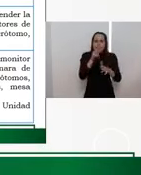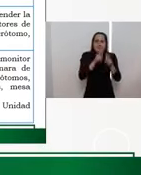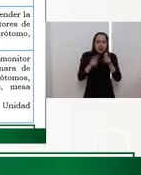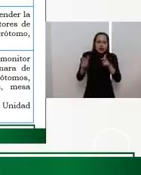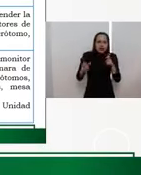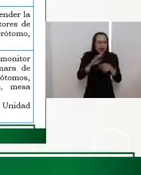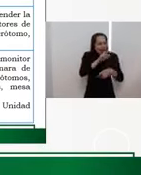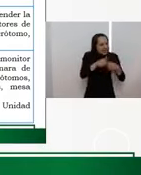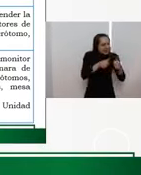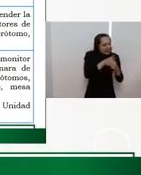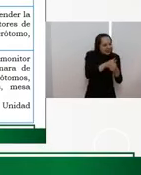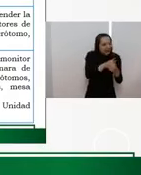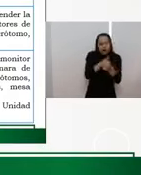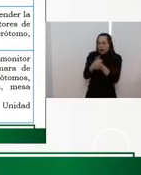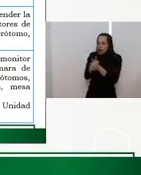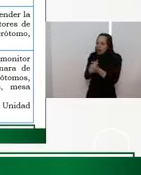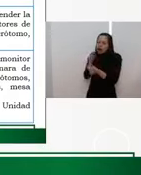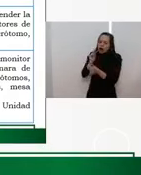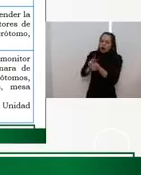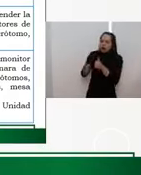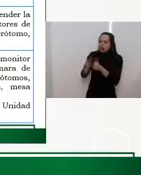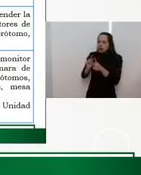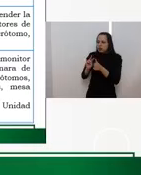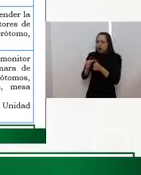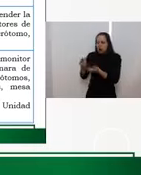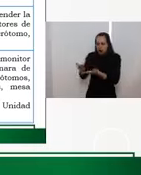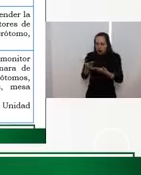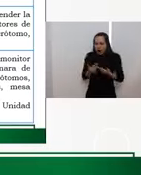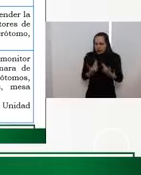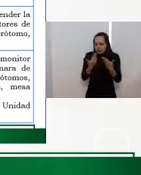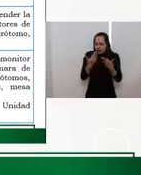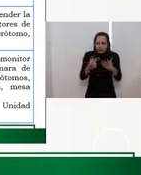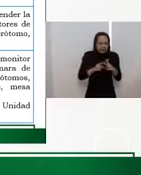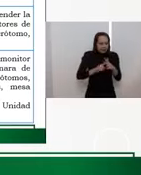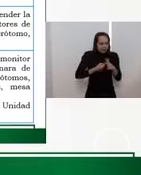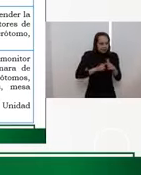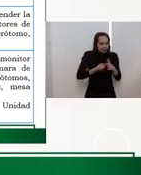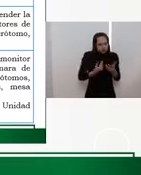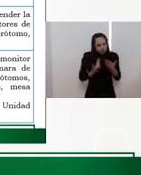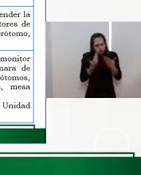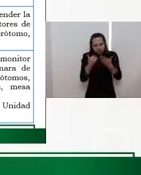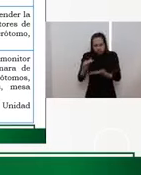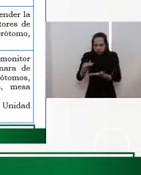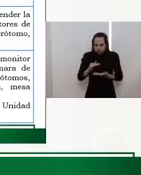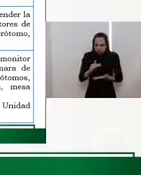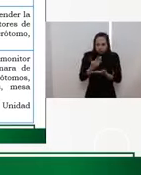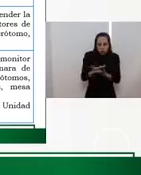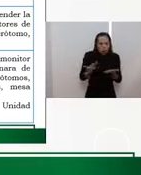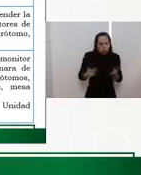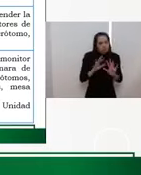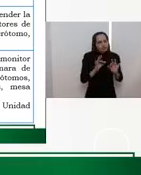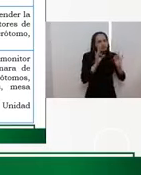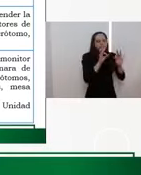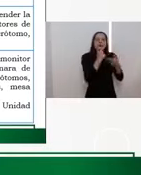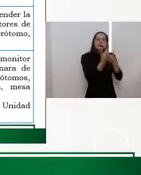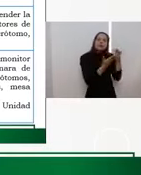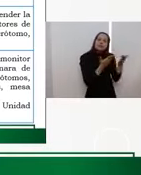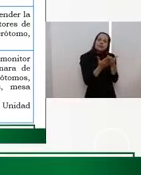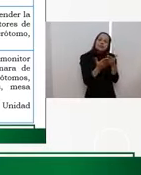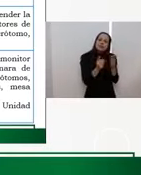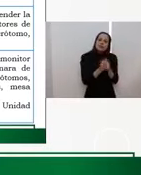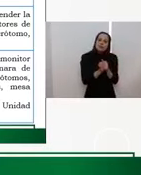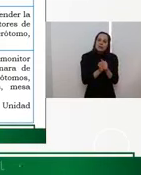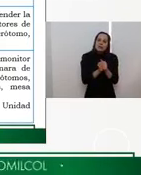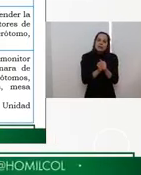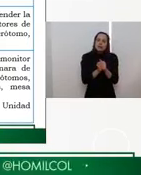asistencial tenga la herramienta en óptimas condiciones para poder brindar el mejor servicio hacemos la adquisición y renovación